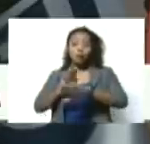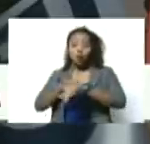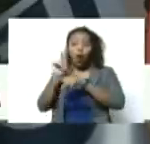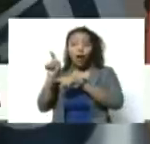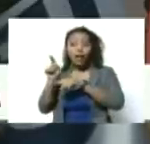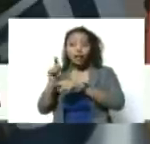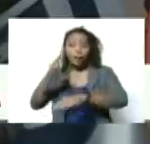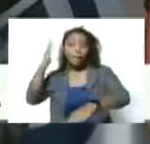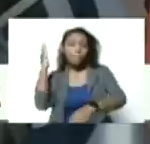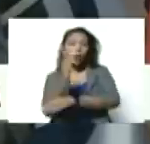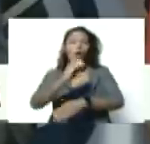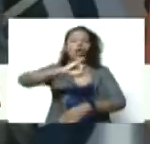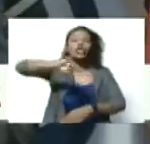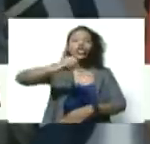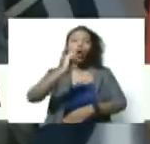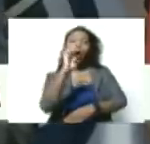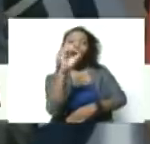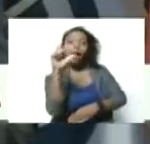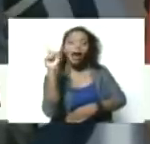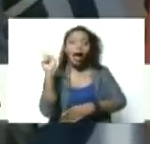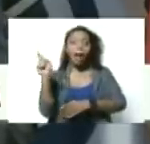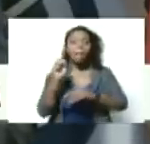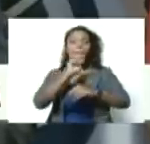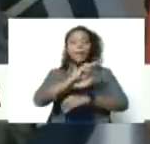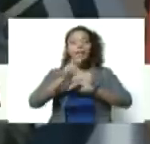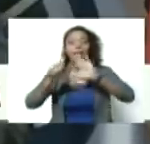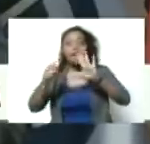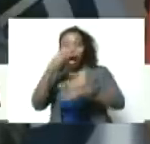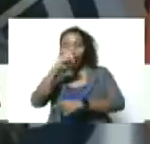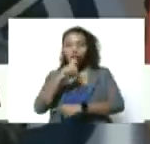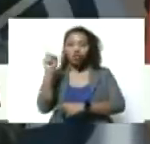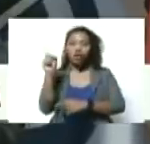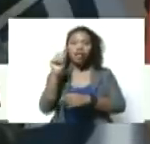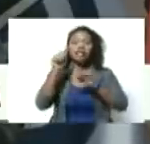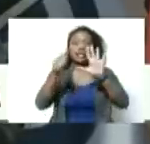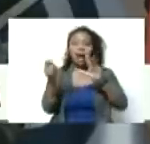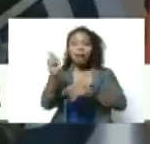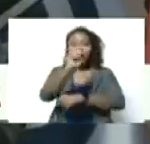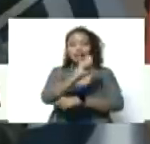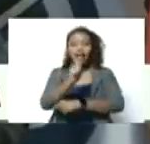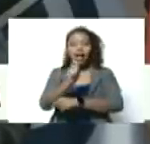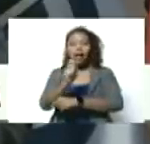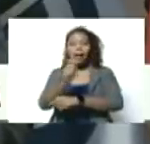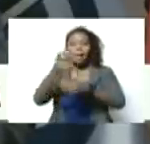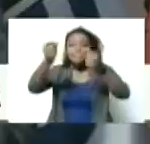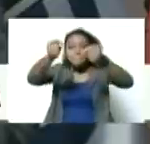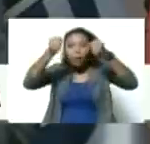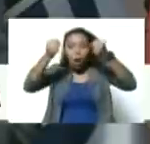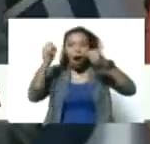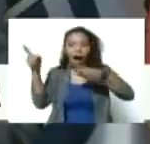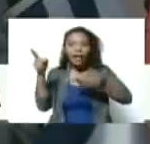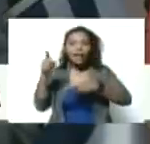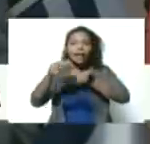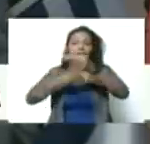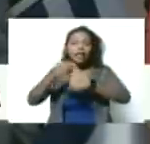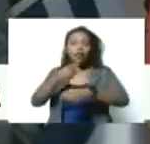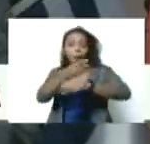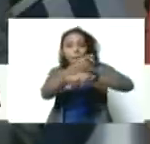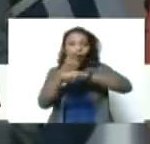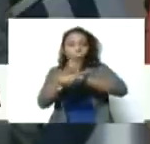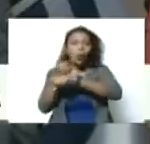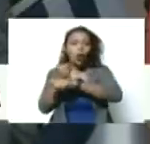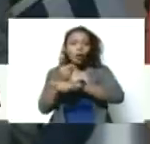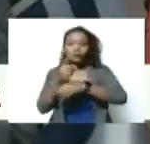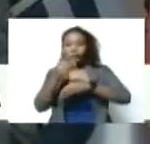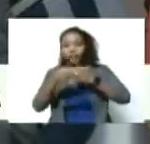Joel González a 26 años y 6 meses de prisión por los delitos de homicidio intencional con motivos fútiles e